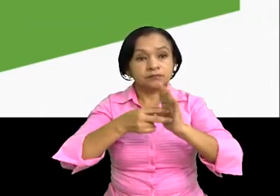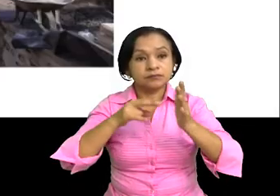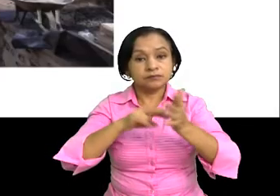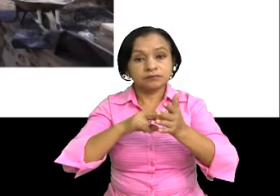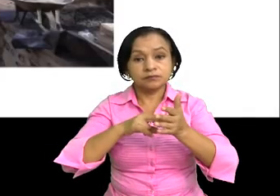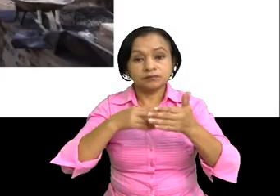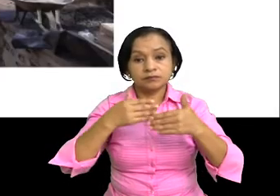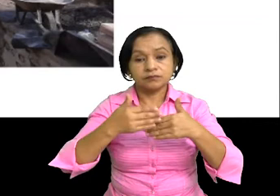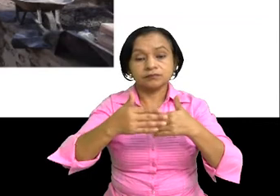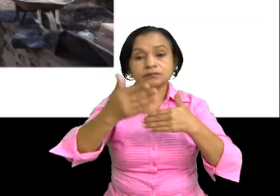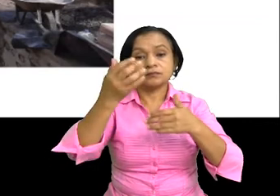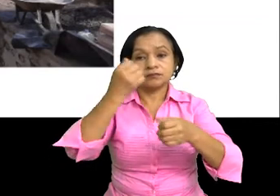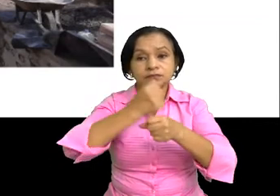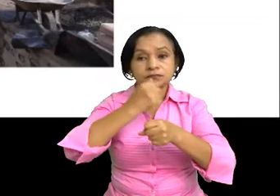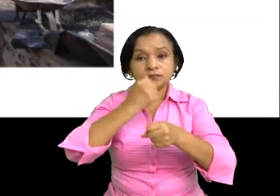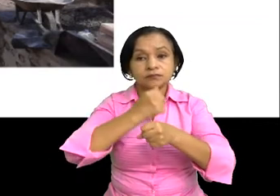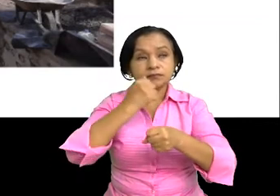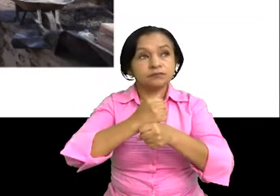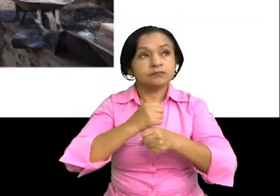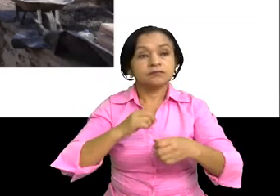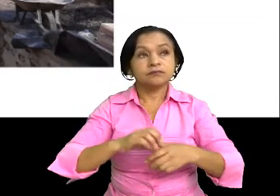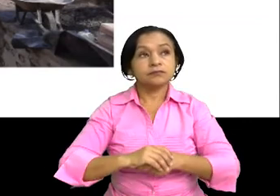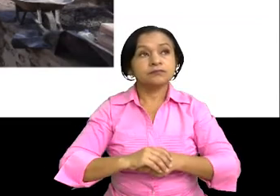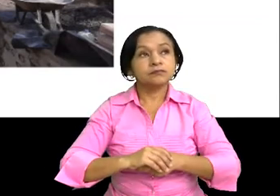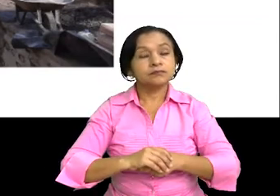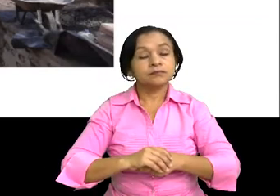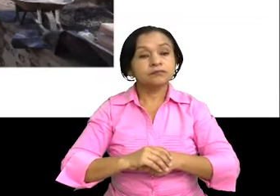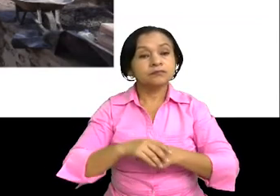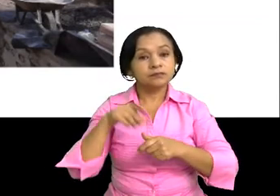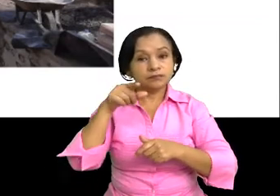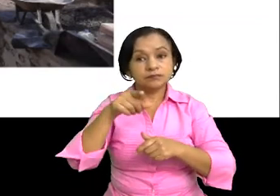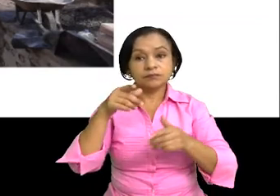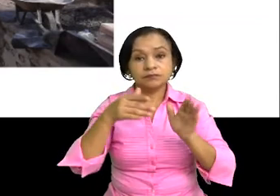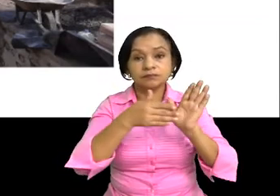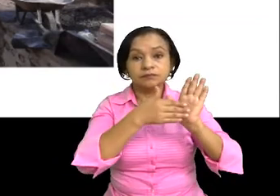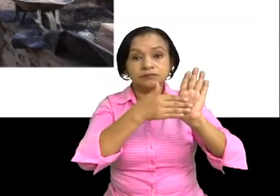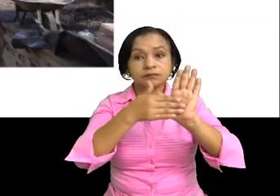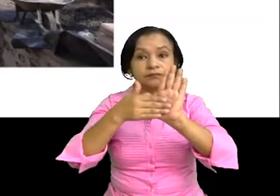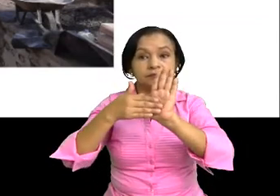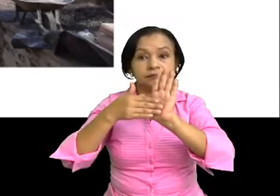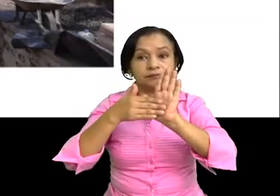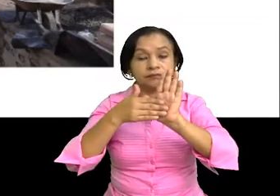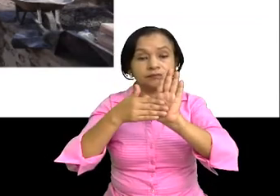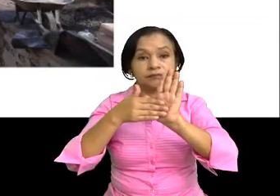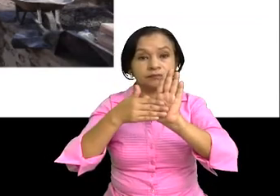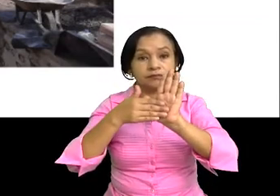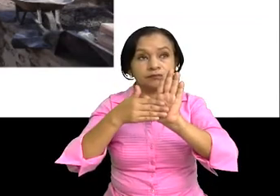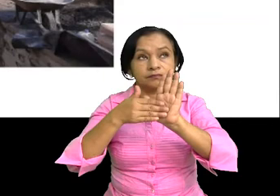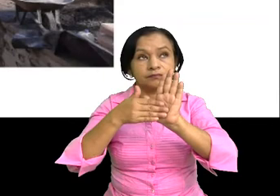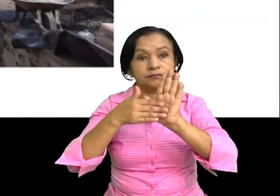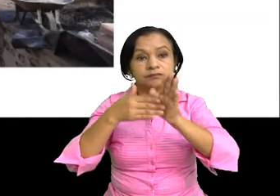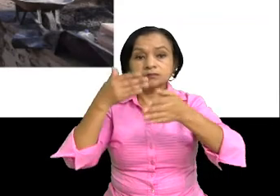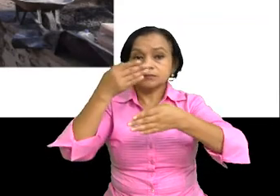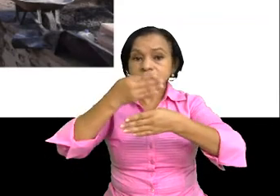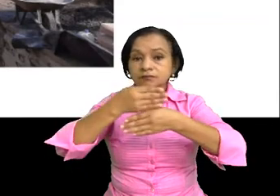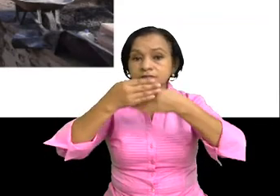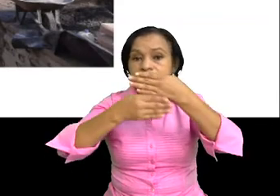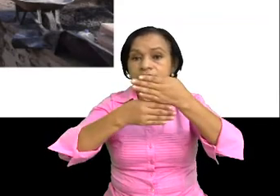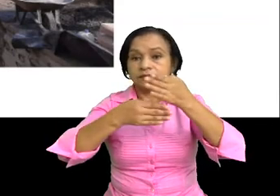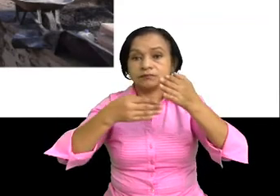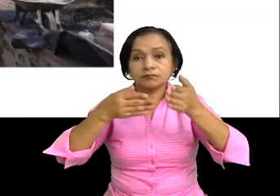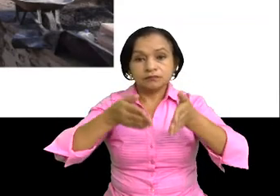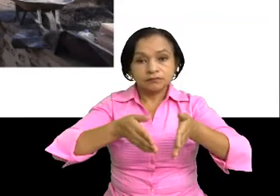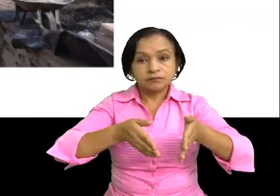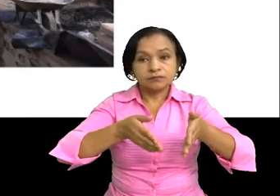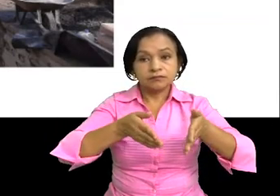este ciclo de trabajo? Nosotros tenemos ahora una muestra de las obras de progreso que